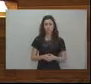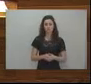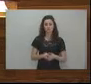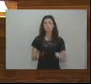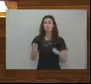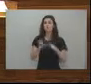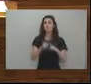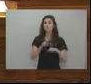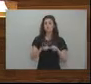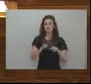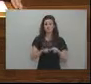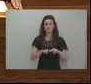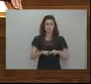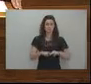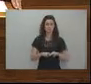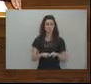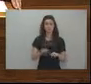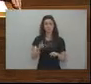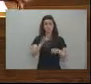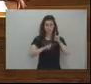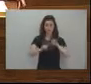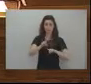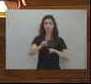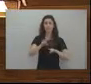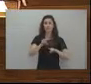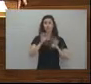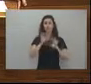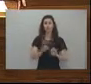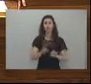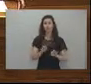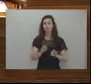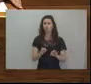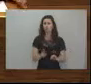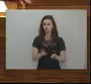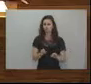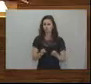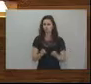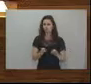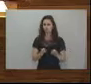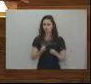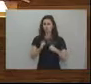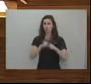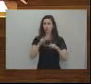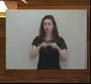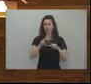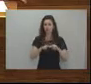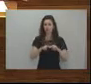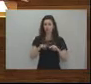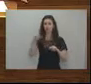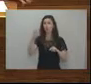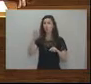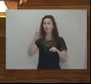Carbón. Bueno, carbón nos preocupa la entrada de carbón, nos preocupa la entrada de carbón asturiano, de carbón colombiano por el